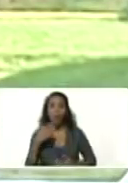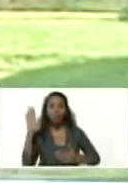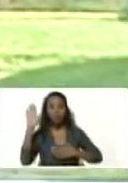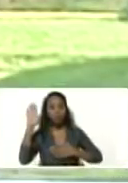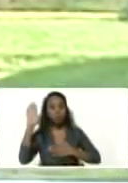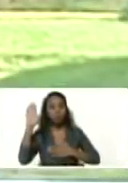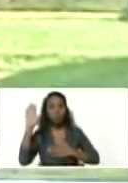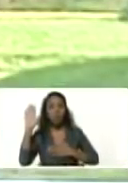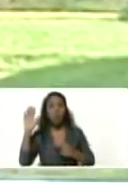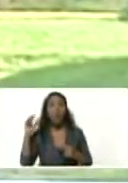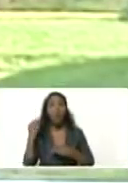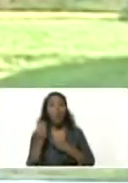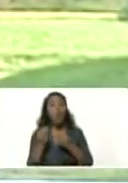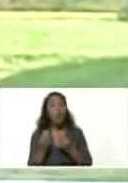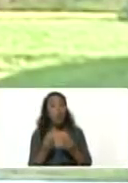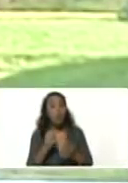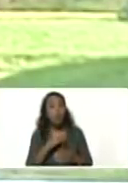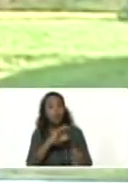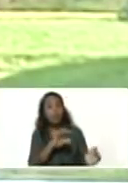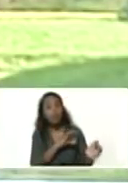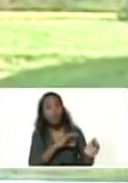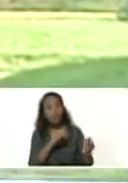los instrumentos musicales.